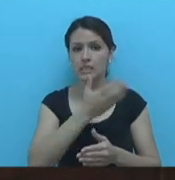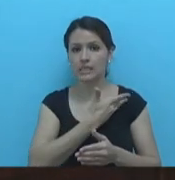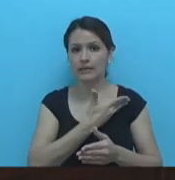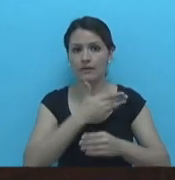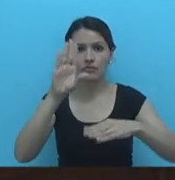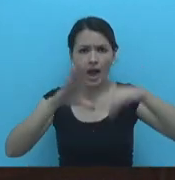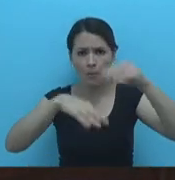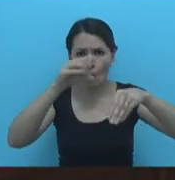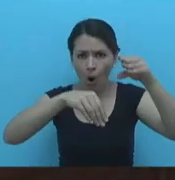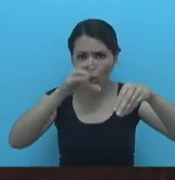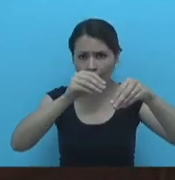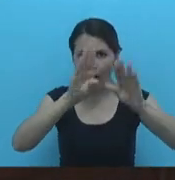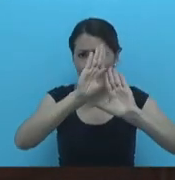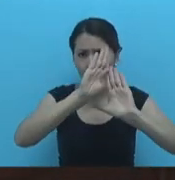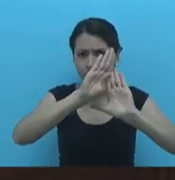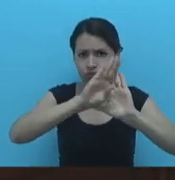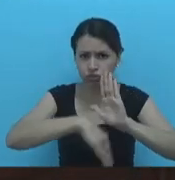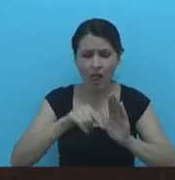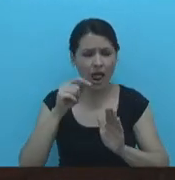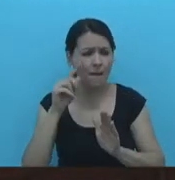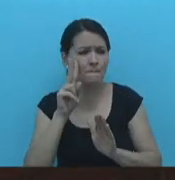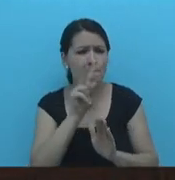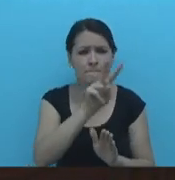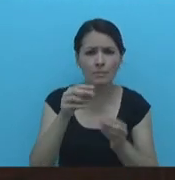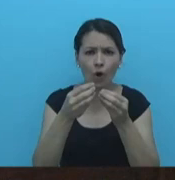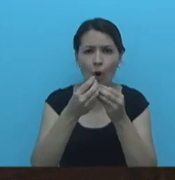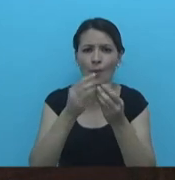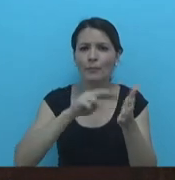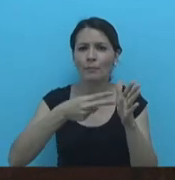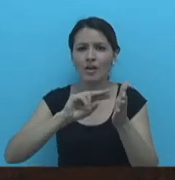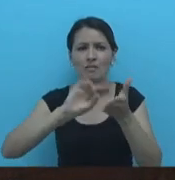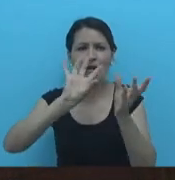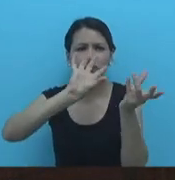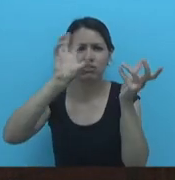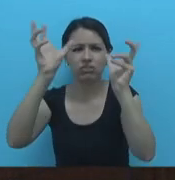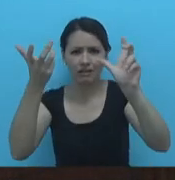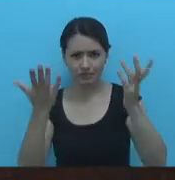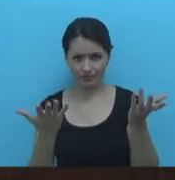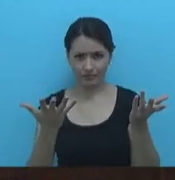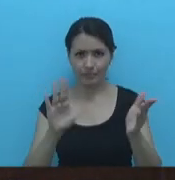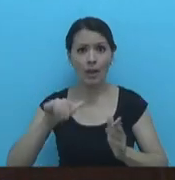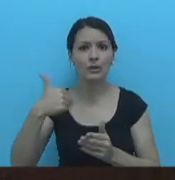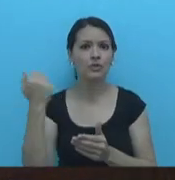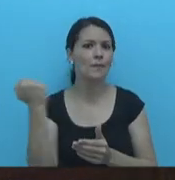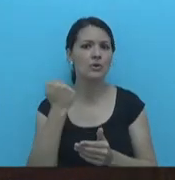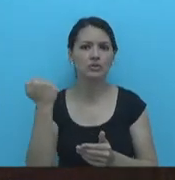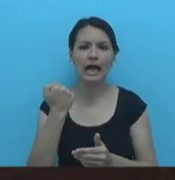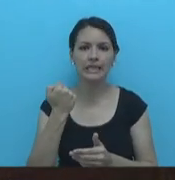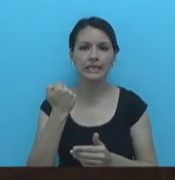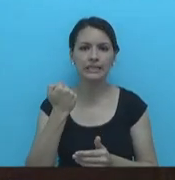los desequilibrios medioambientales y ecosistémicos. Así que entendemos que es crucial que